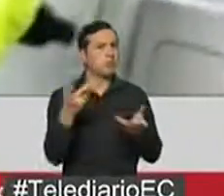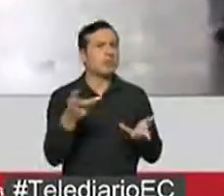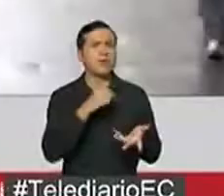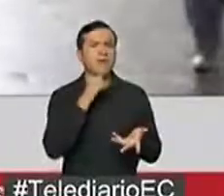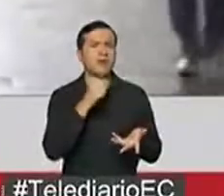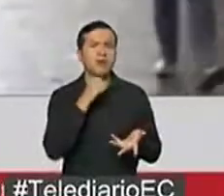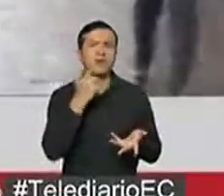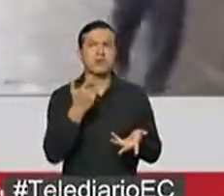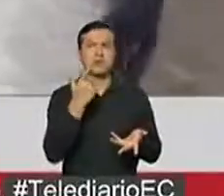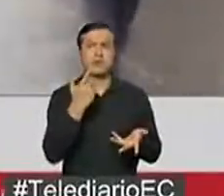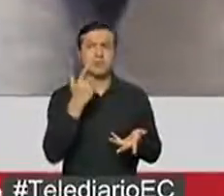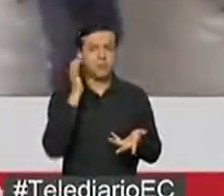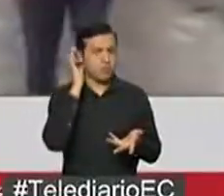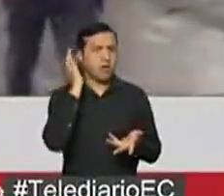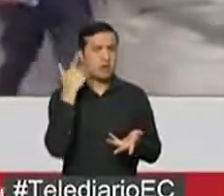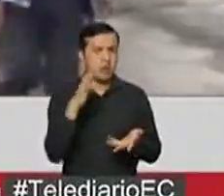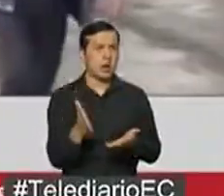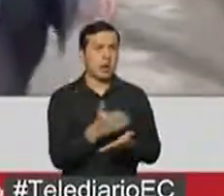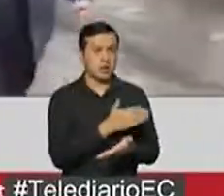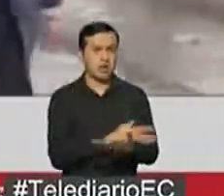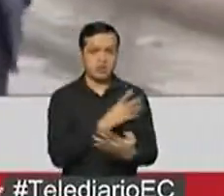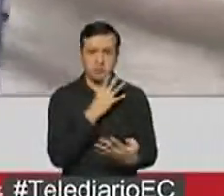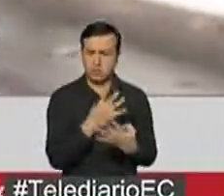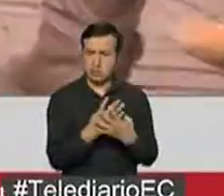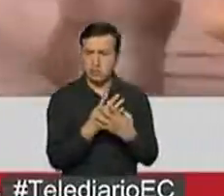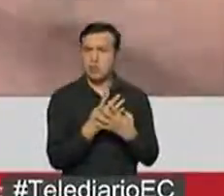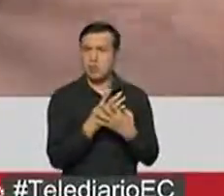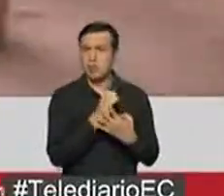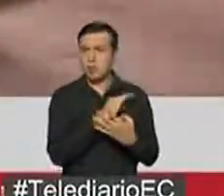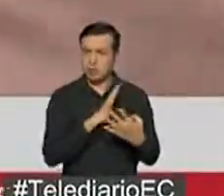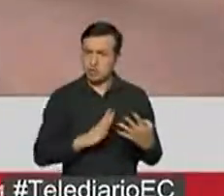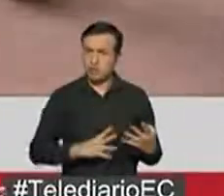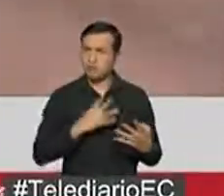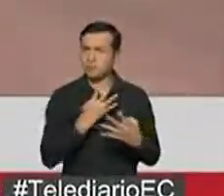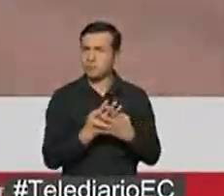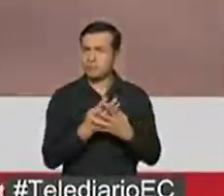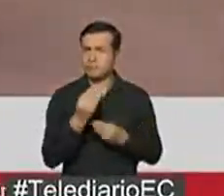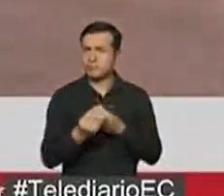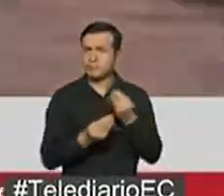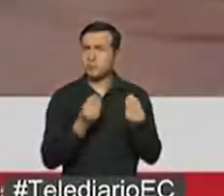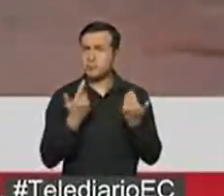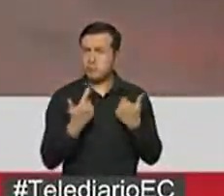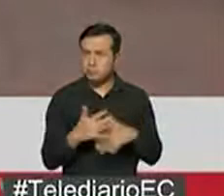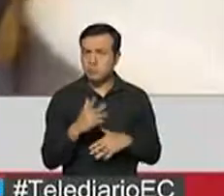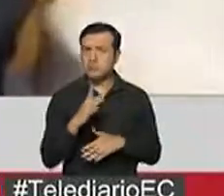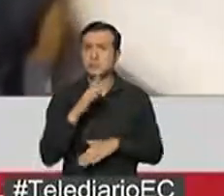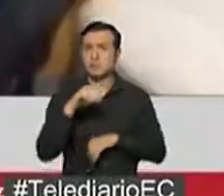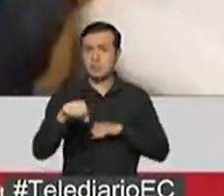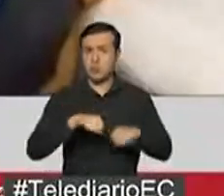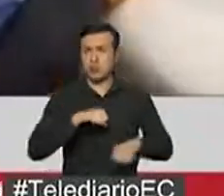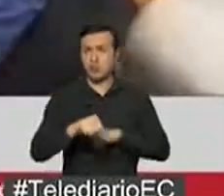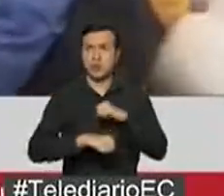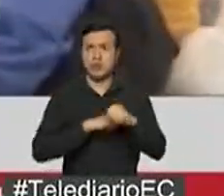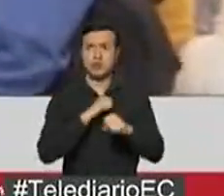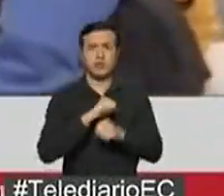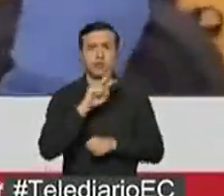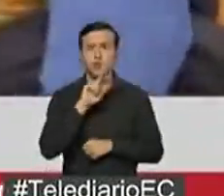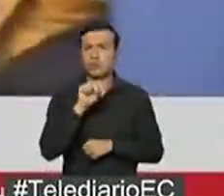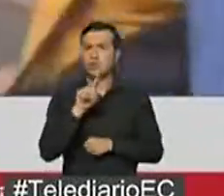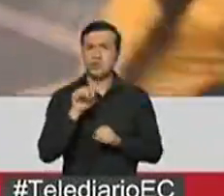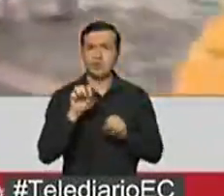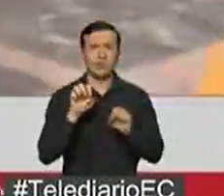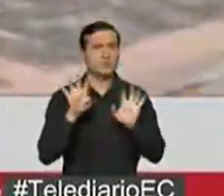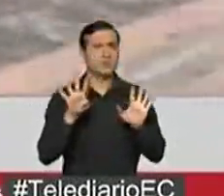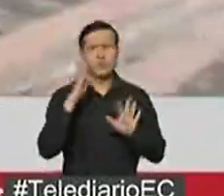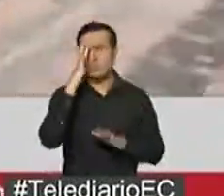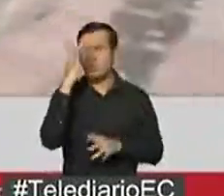si la sospechosa ya tenía una boleta de captura y prisión preventiva tras haberla detenido en mayo de 2019 porque se encontraba